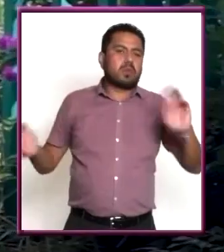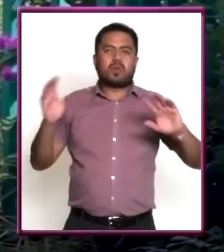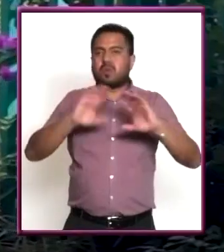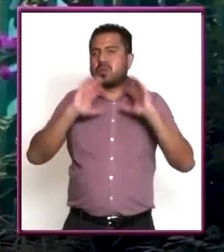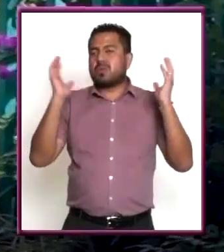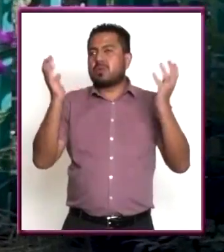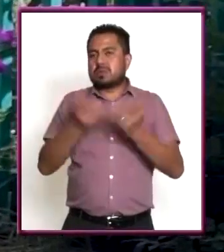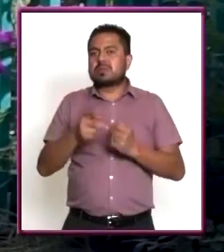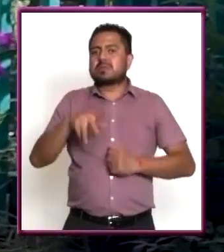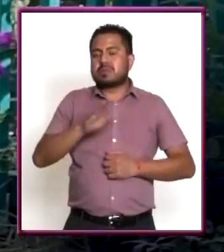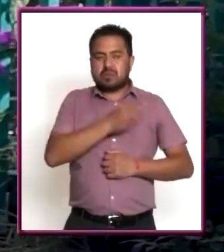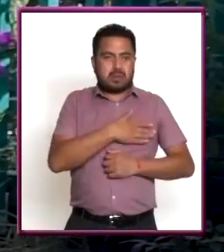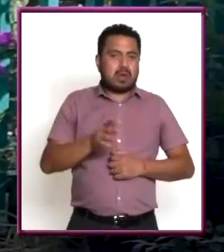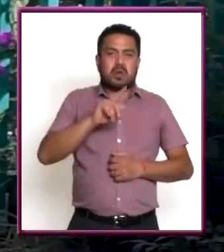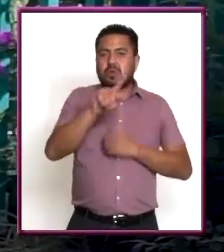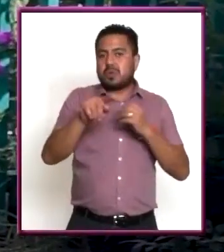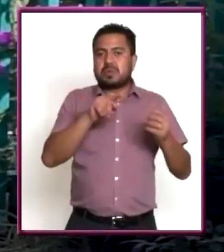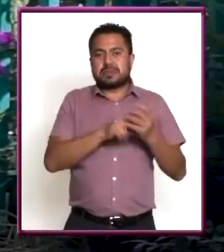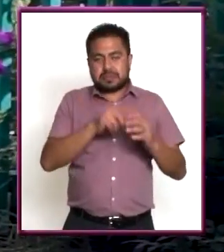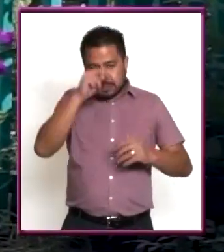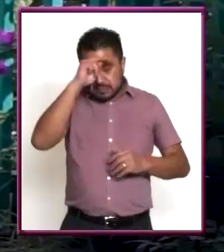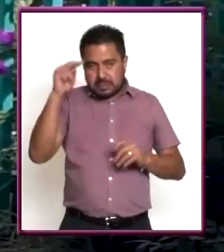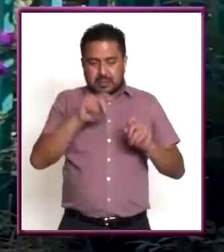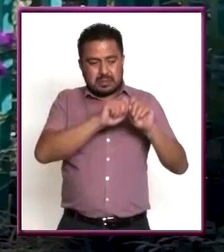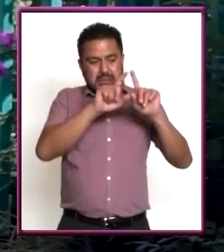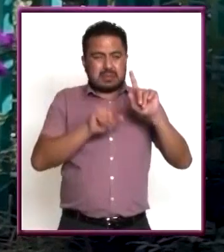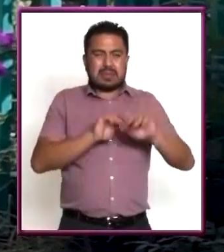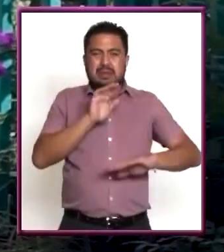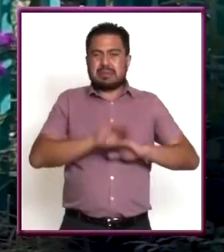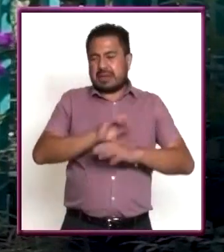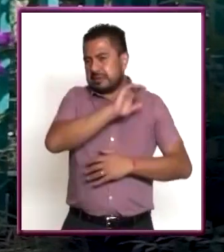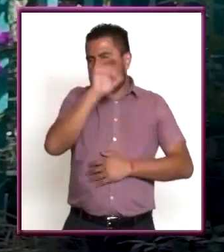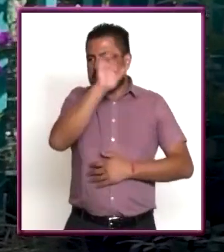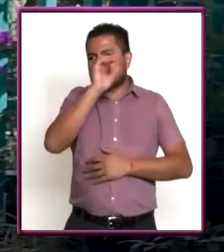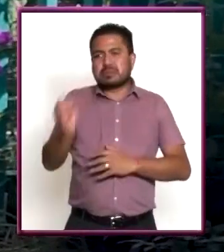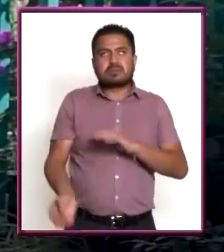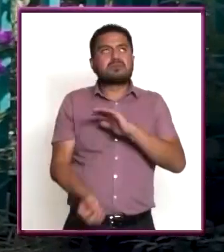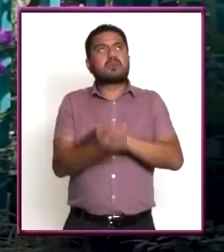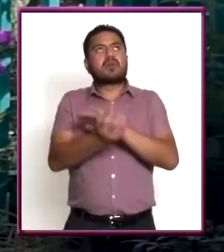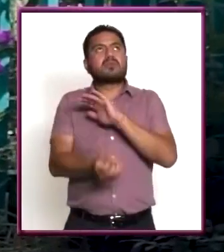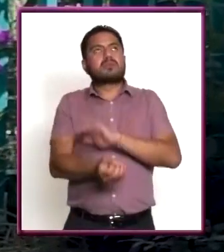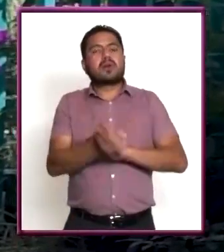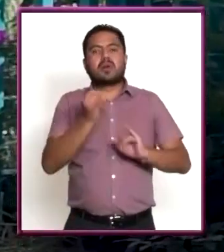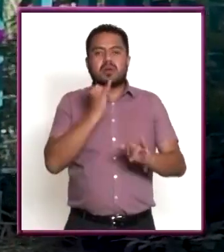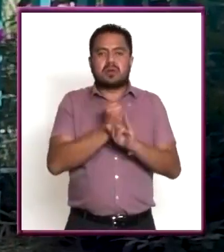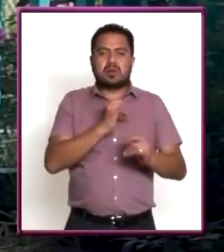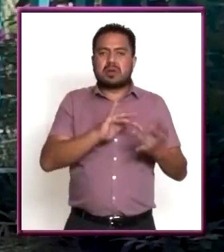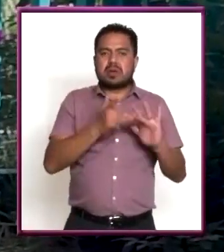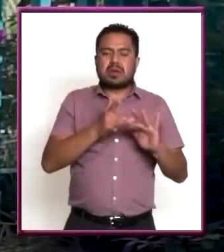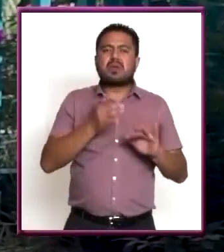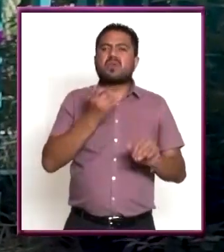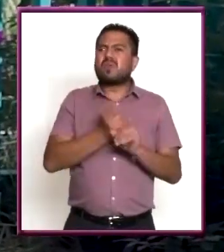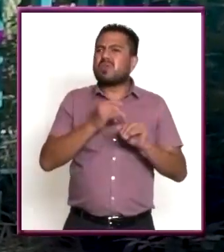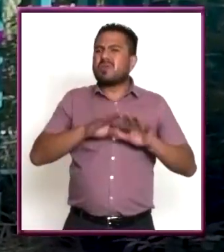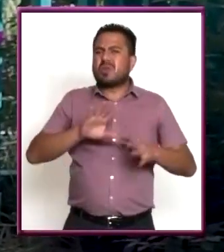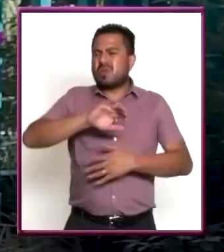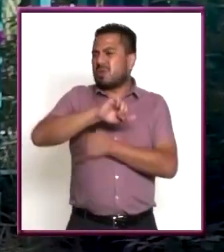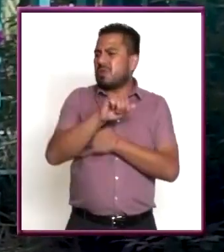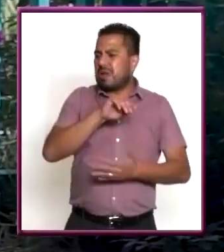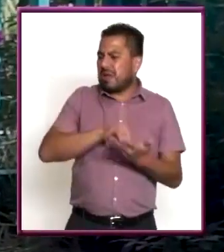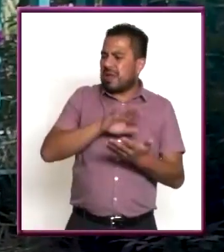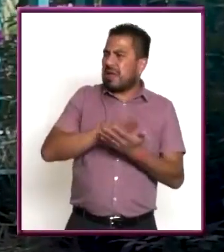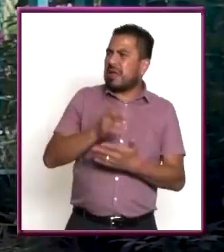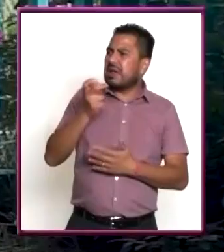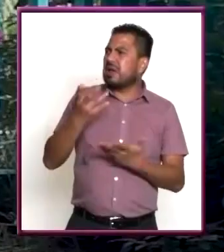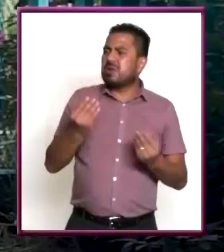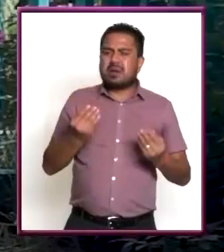mundo. Bueno, al menos es el lugar de México con más fotos subidas a redes sociales. ¿Cuánta información no habrá almacenada